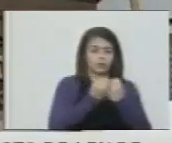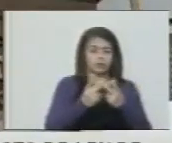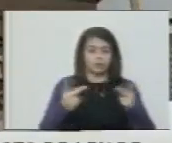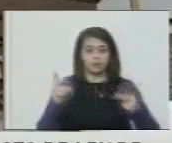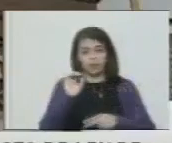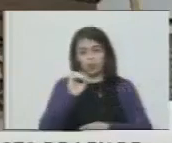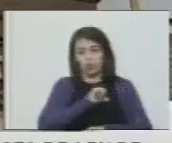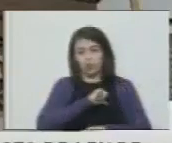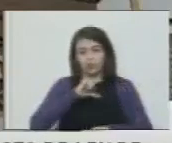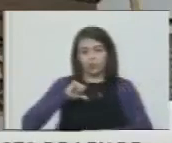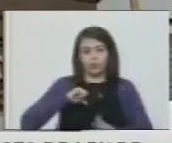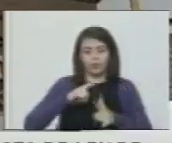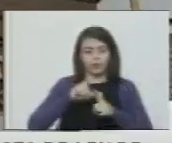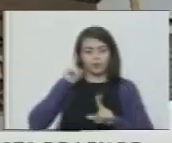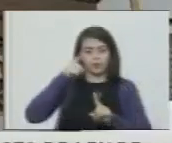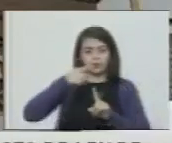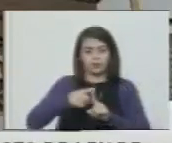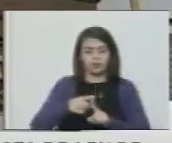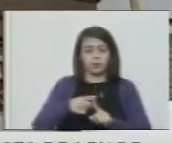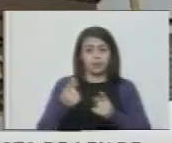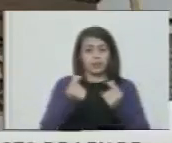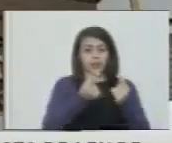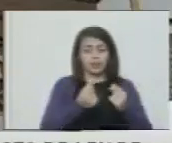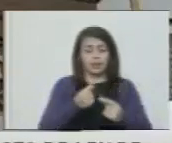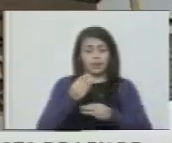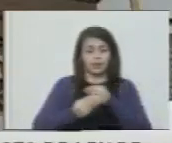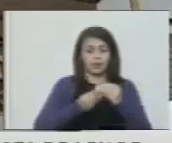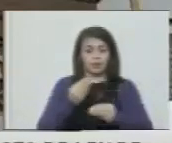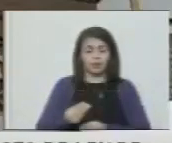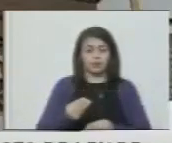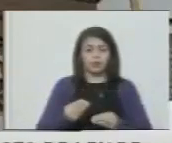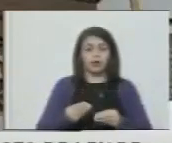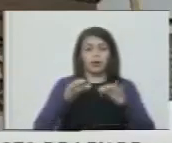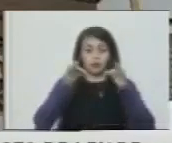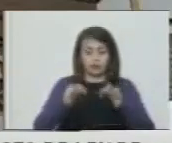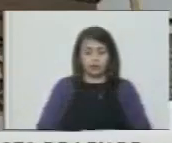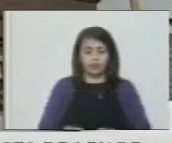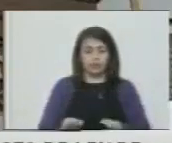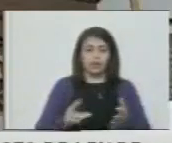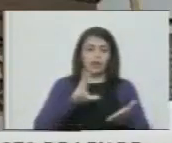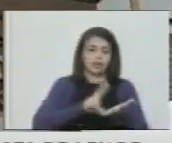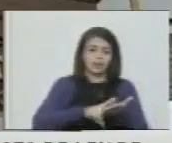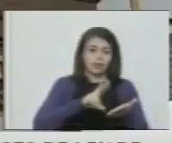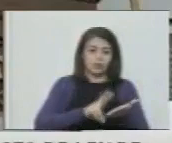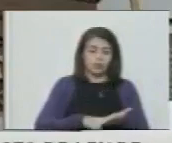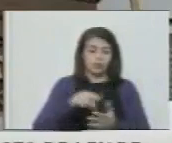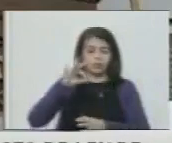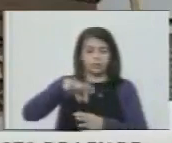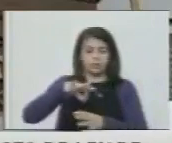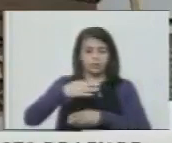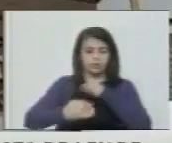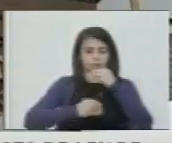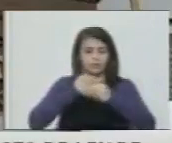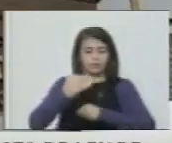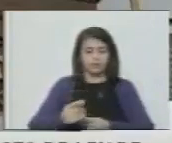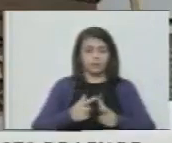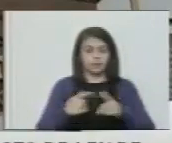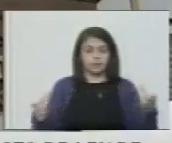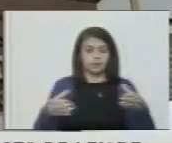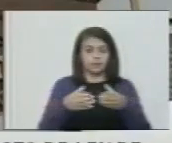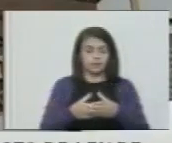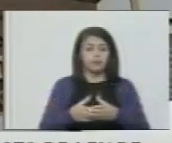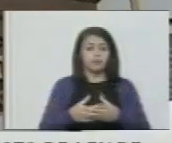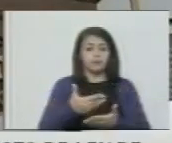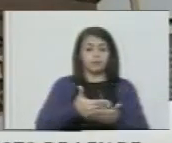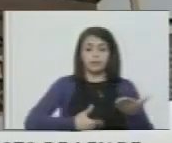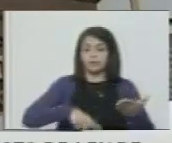público o privado destina una cantidad de dinero para su constitución, cuya administración e inversión es realizada de manera conjunta por